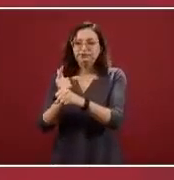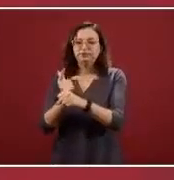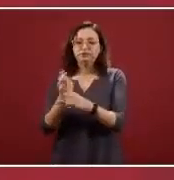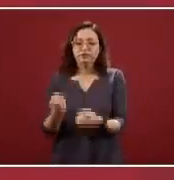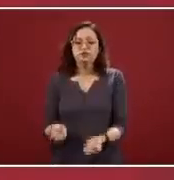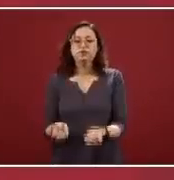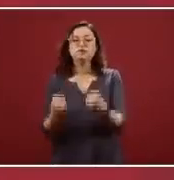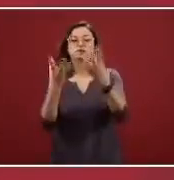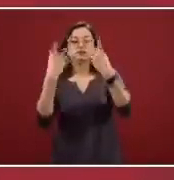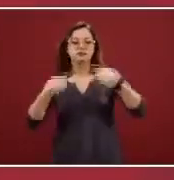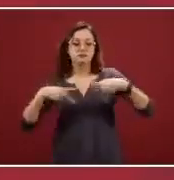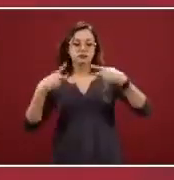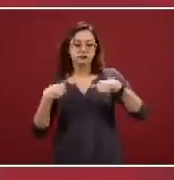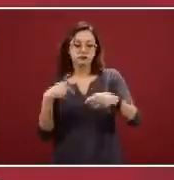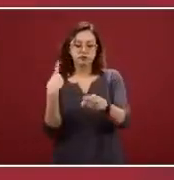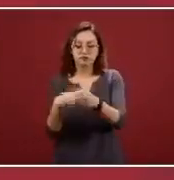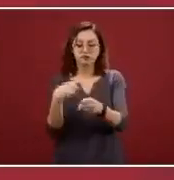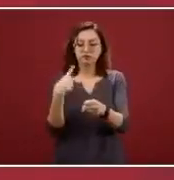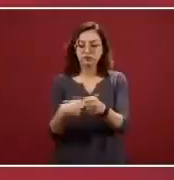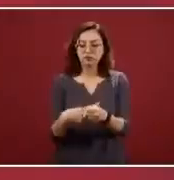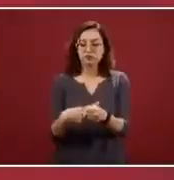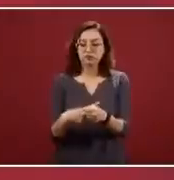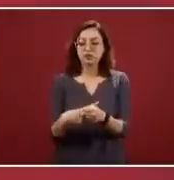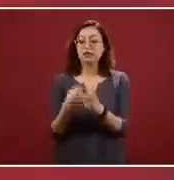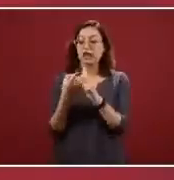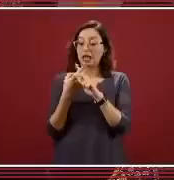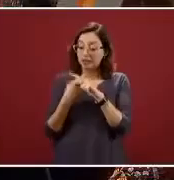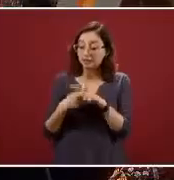estimación. Para empezar a operar el modelo Centinela,